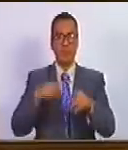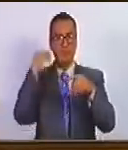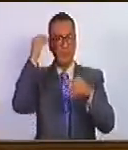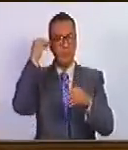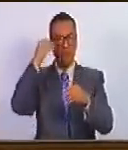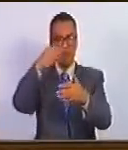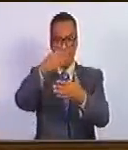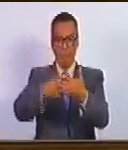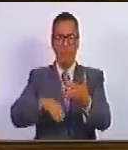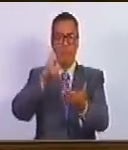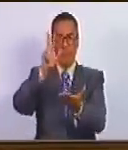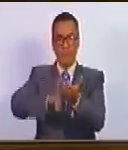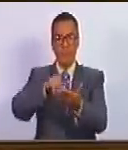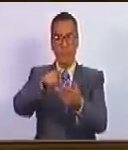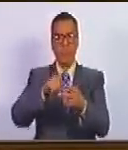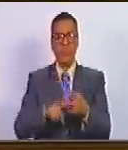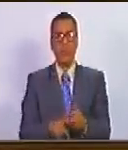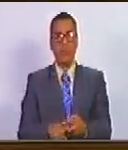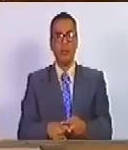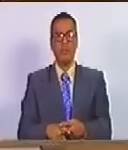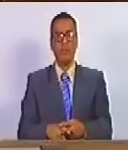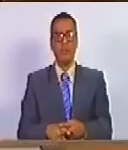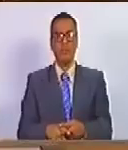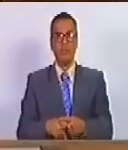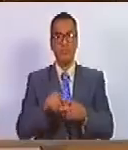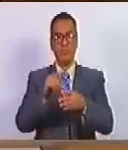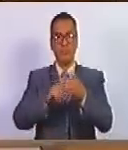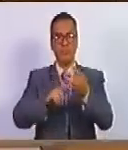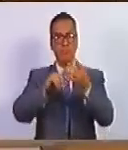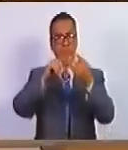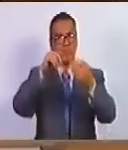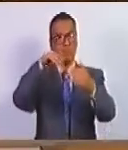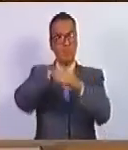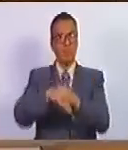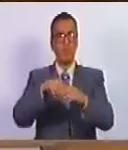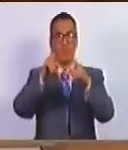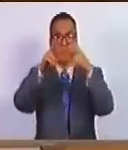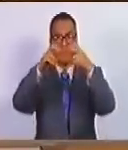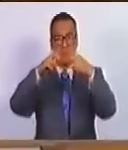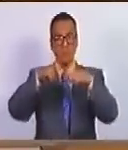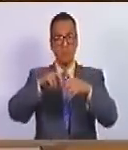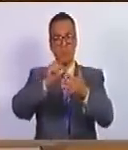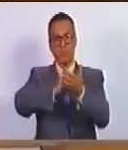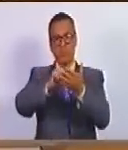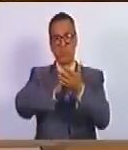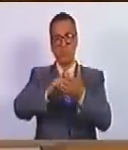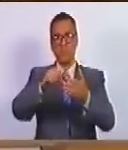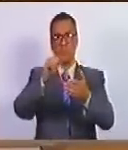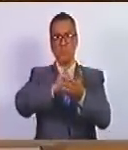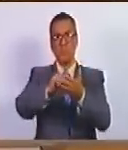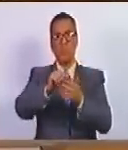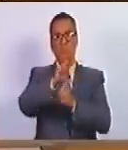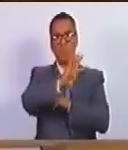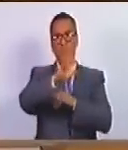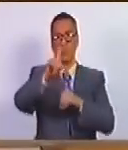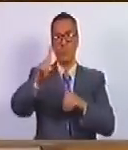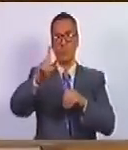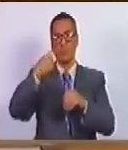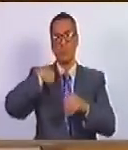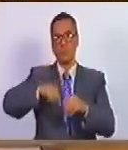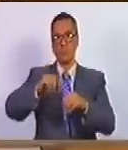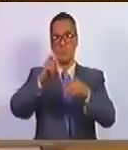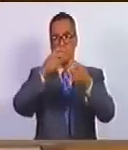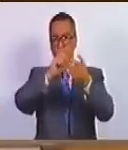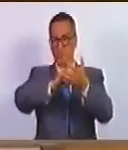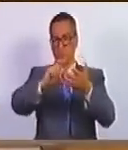consideración al epígrafe. Aprobado. Nonagésimo. Se propone incorporar un nuevo artículo que pasa a ser el artículo 41, el cual queda